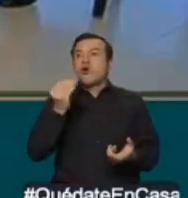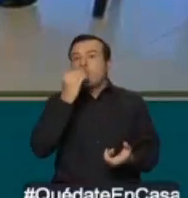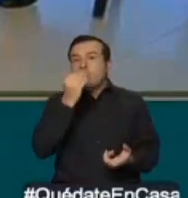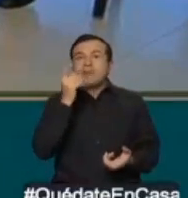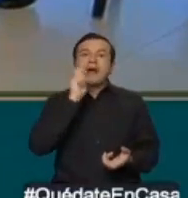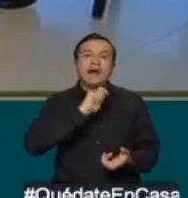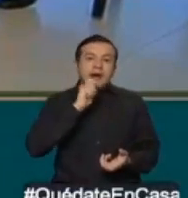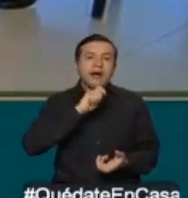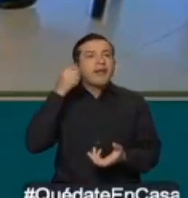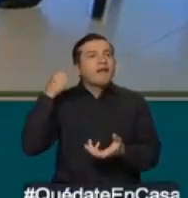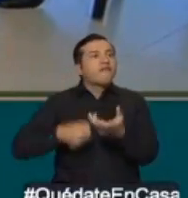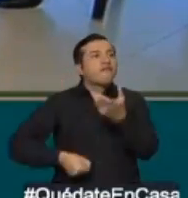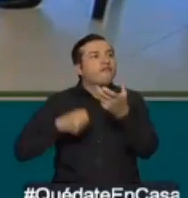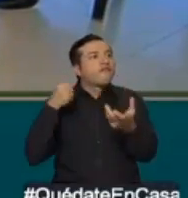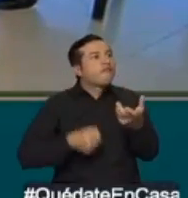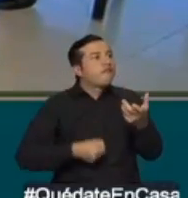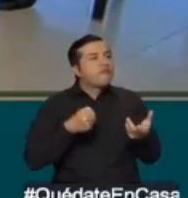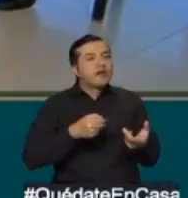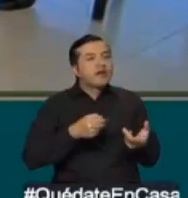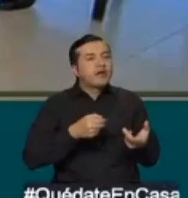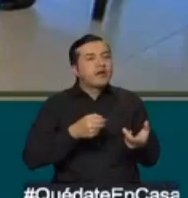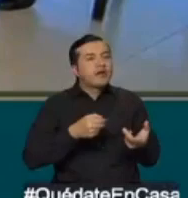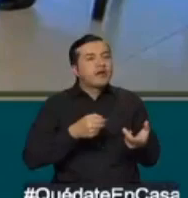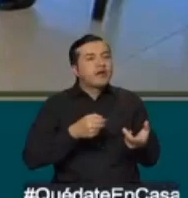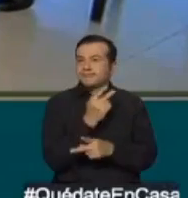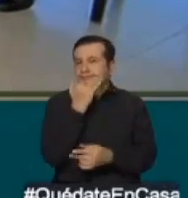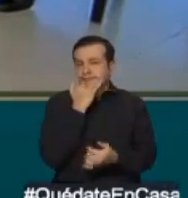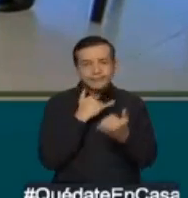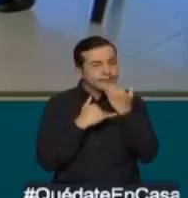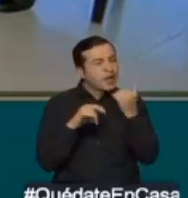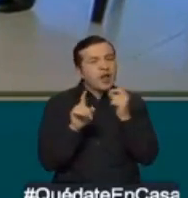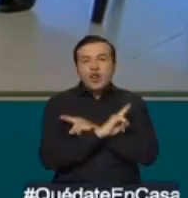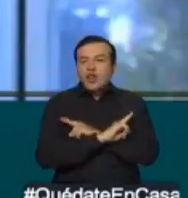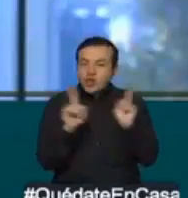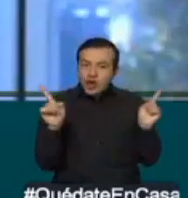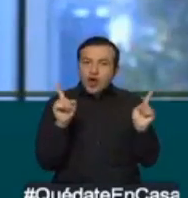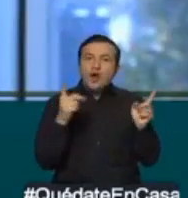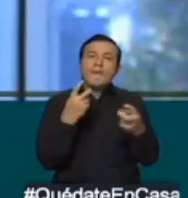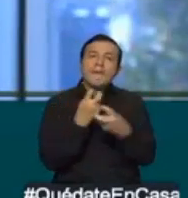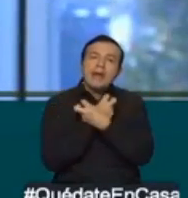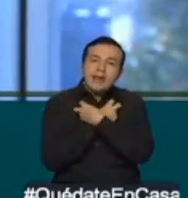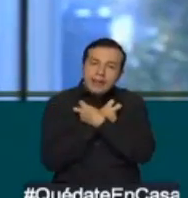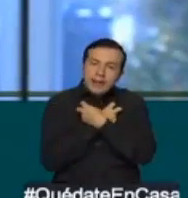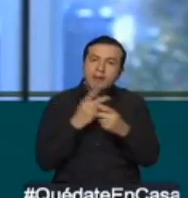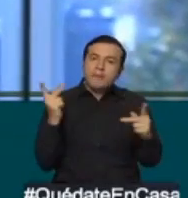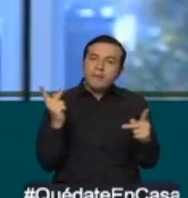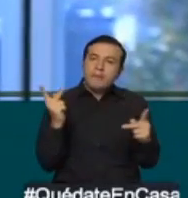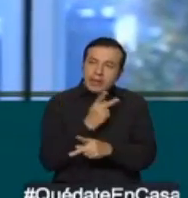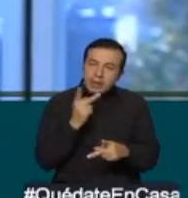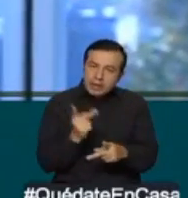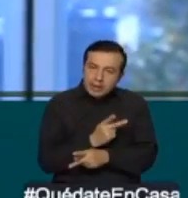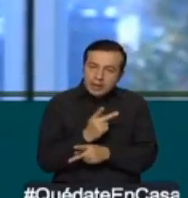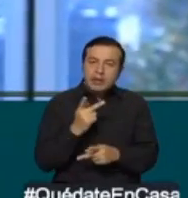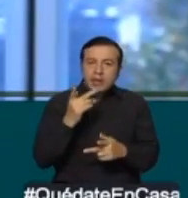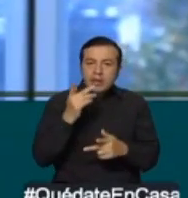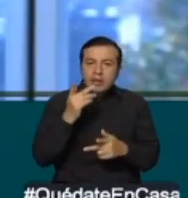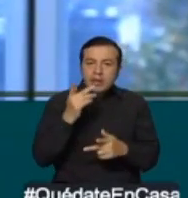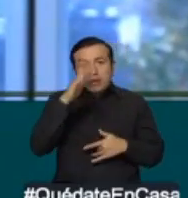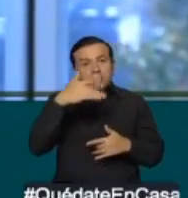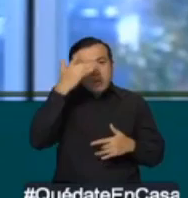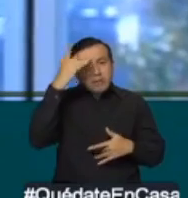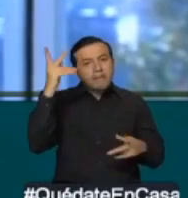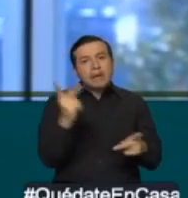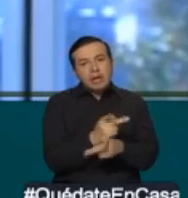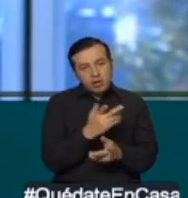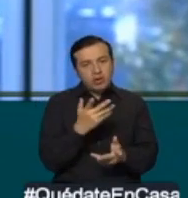comida en los mercados como hemos visto en estos últimos días porque no es no es un tema adecuado y además de eso nos va a traer otras complicaciones de salud